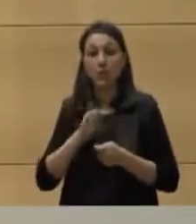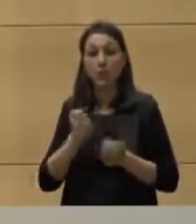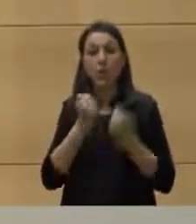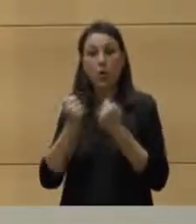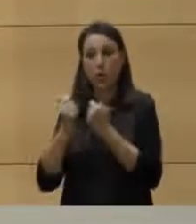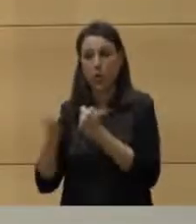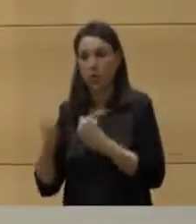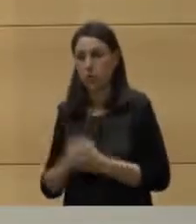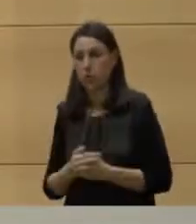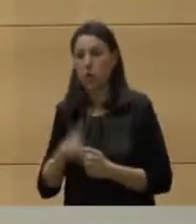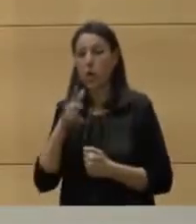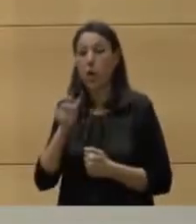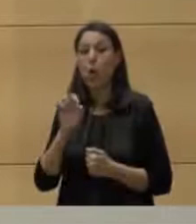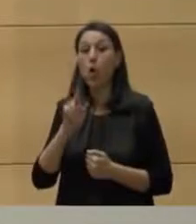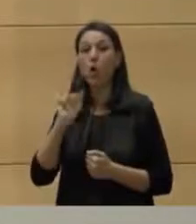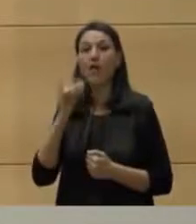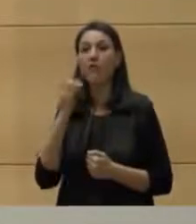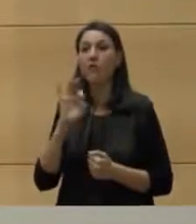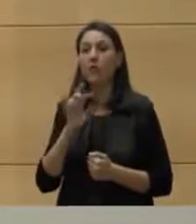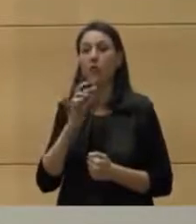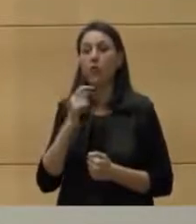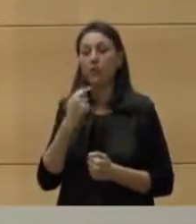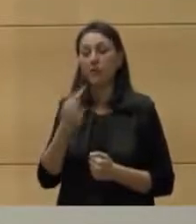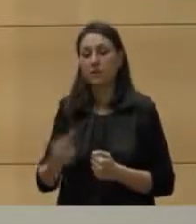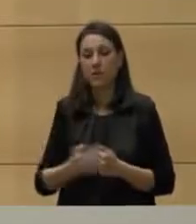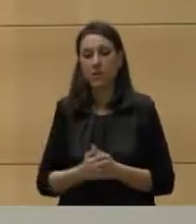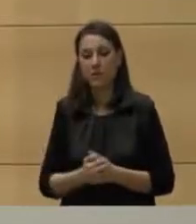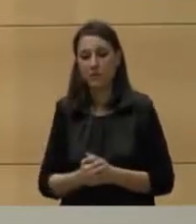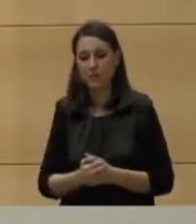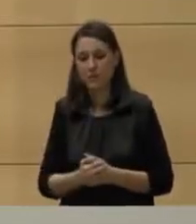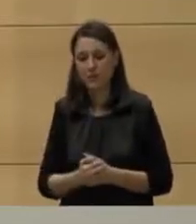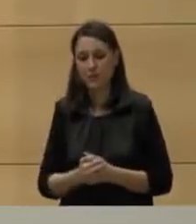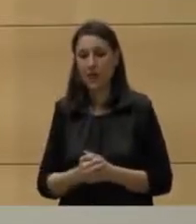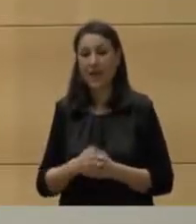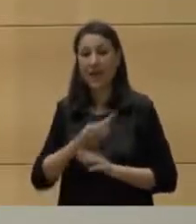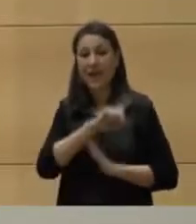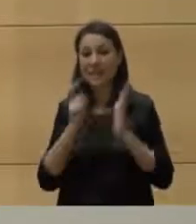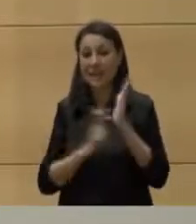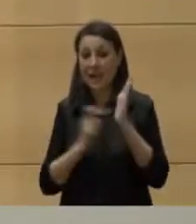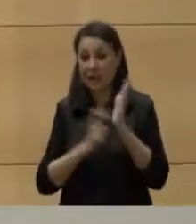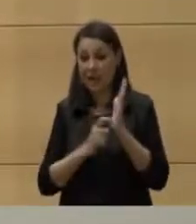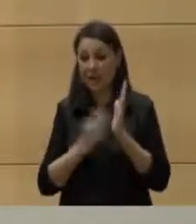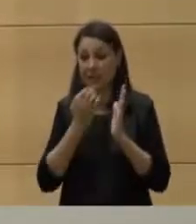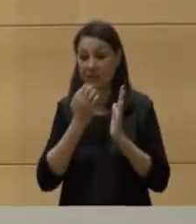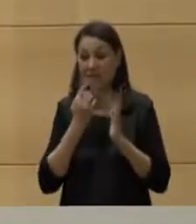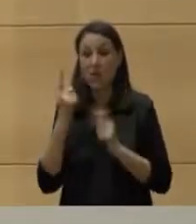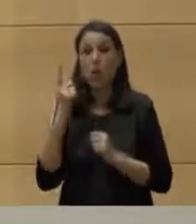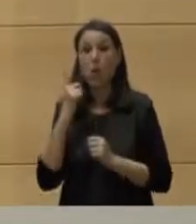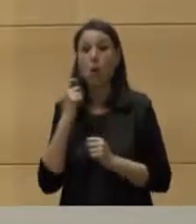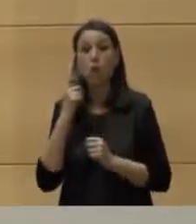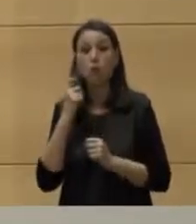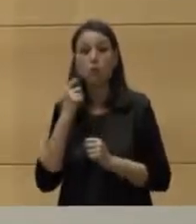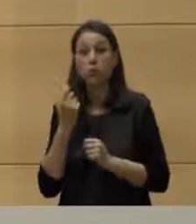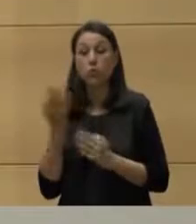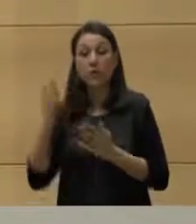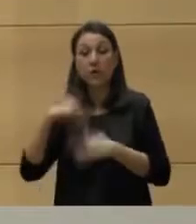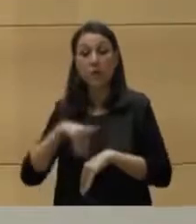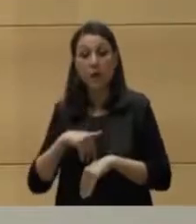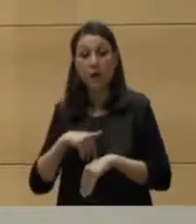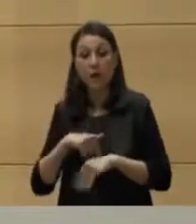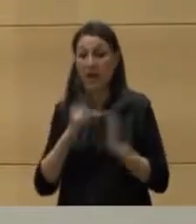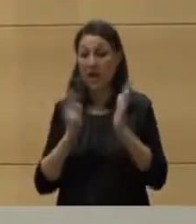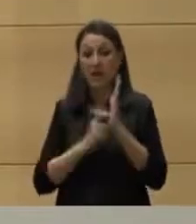Horacio que leges sine moribus vani. Las leyes sin la costumbre que las ampare son